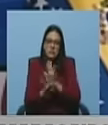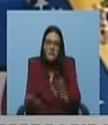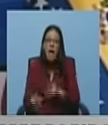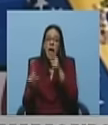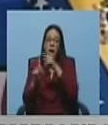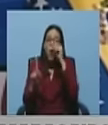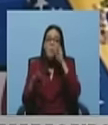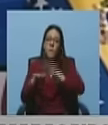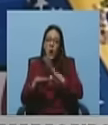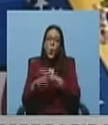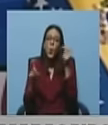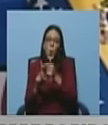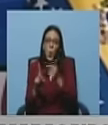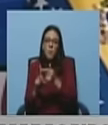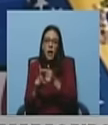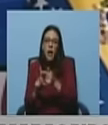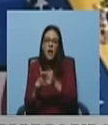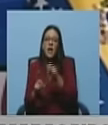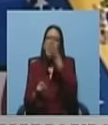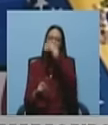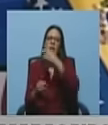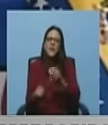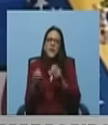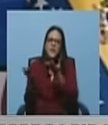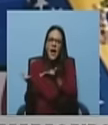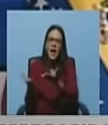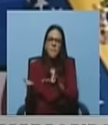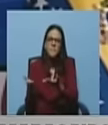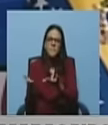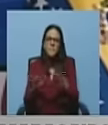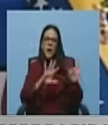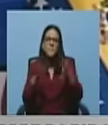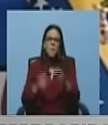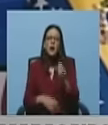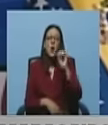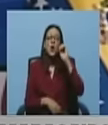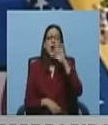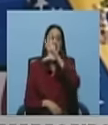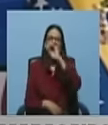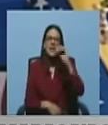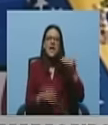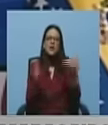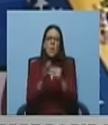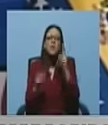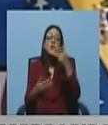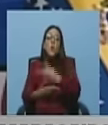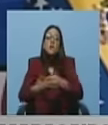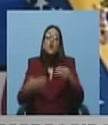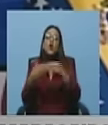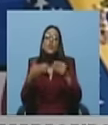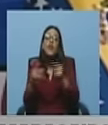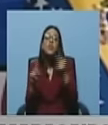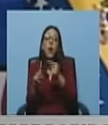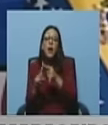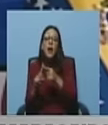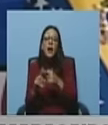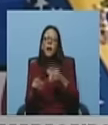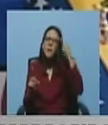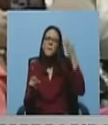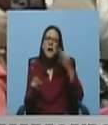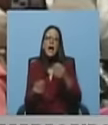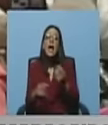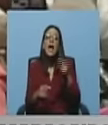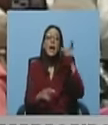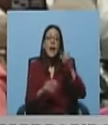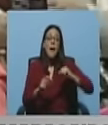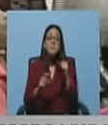caballero estaban ofreciendo entre 500.000 y $1,000,000 para que la policía lo